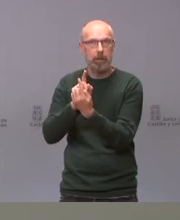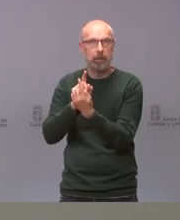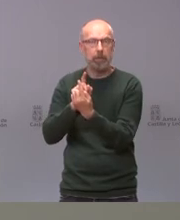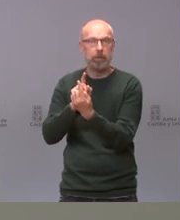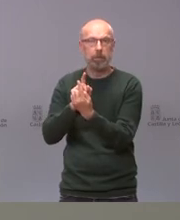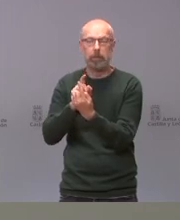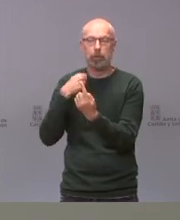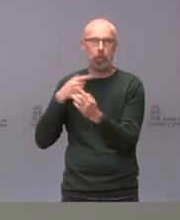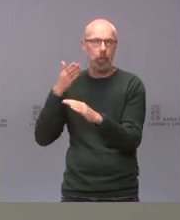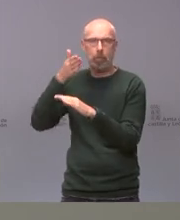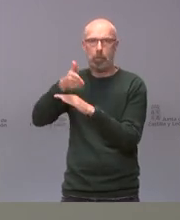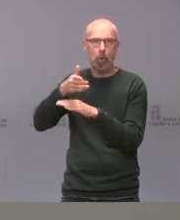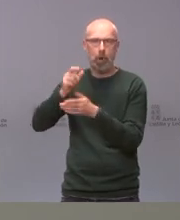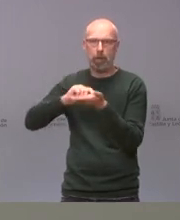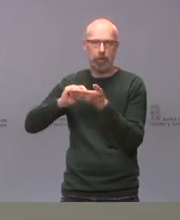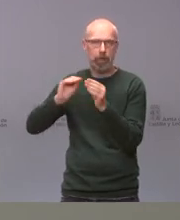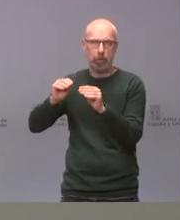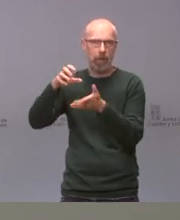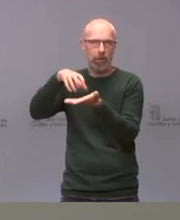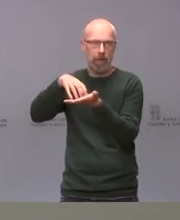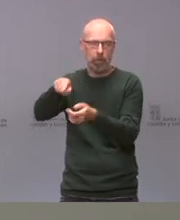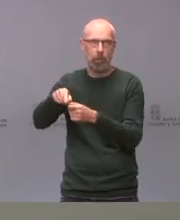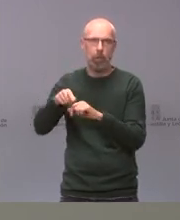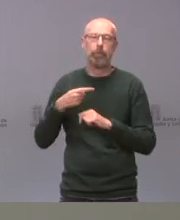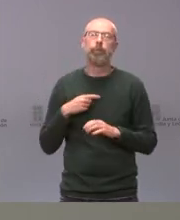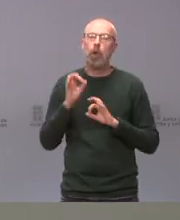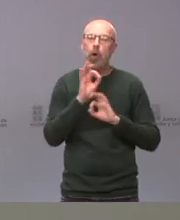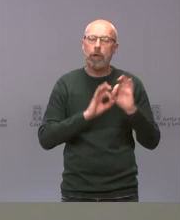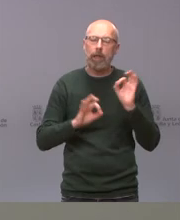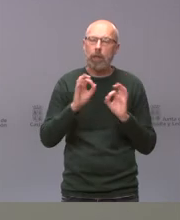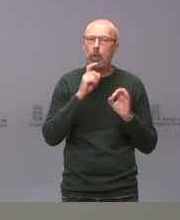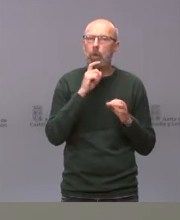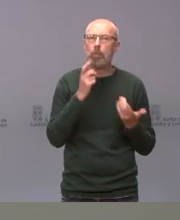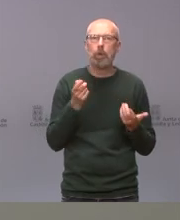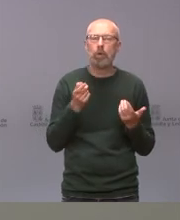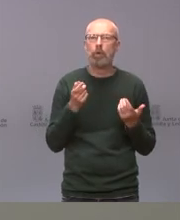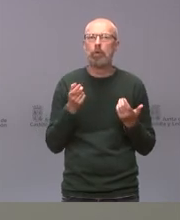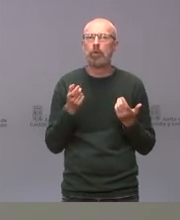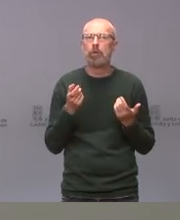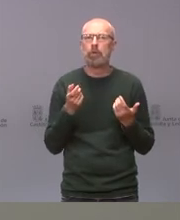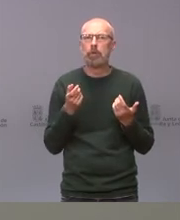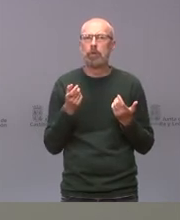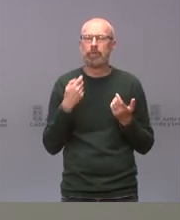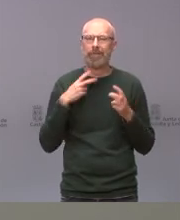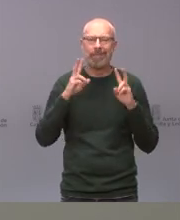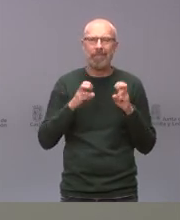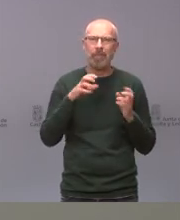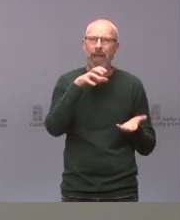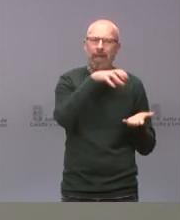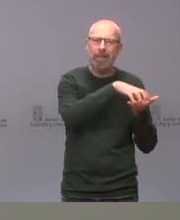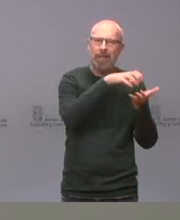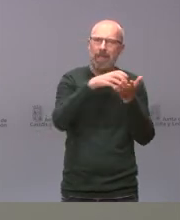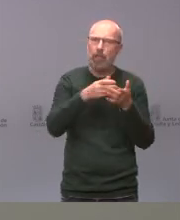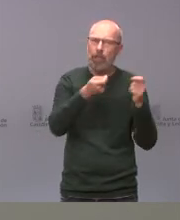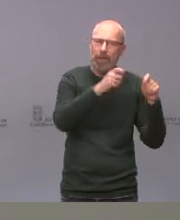su consultorio. La organización del medio, desde luego, no tiene nada que ver con cierre de consultorios. Es organización del